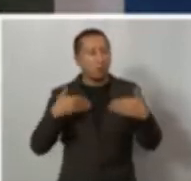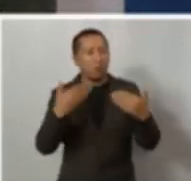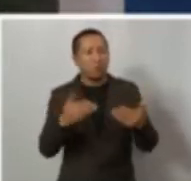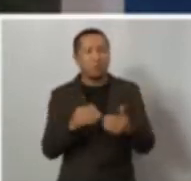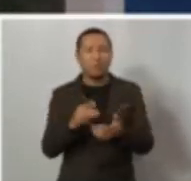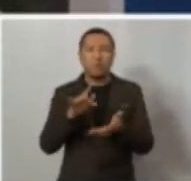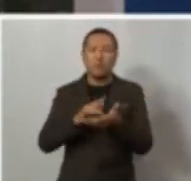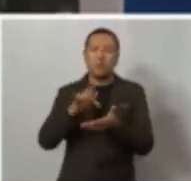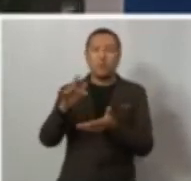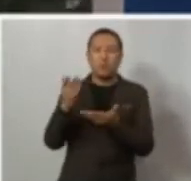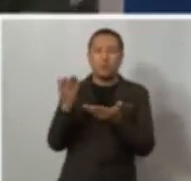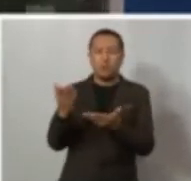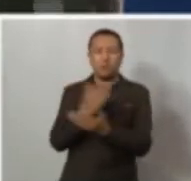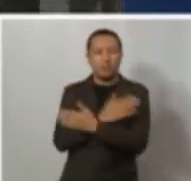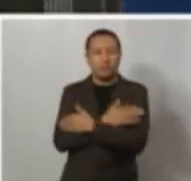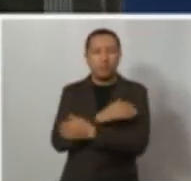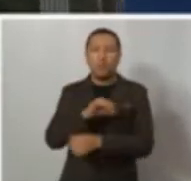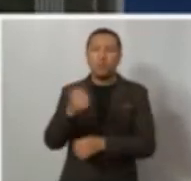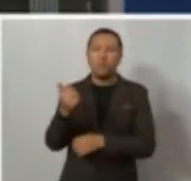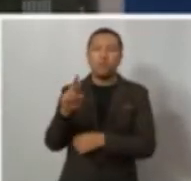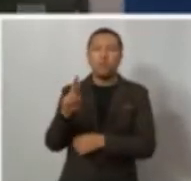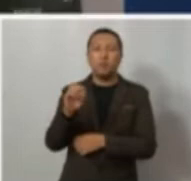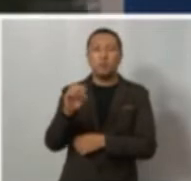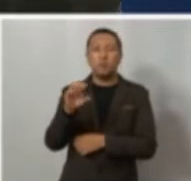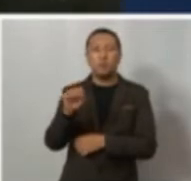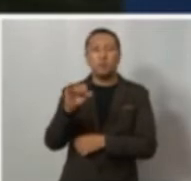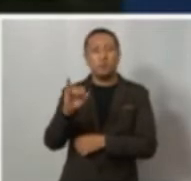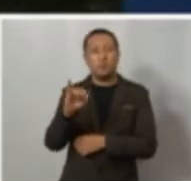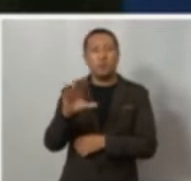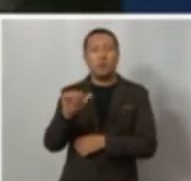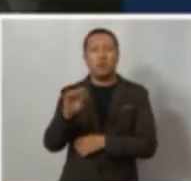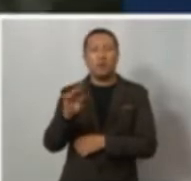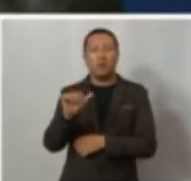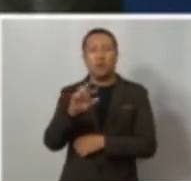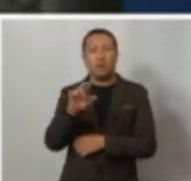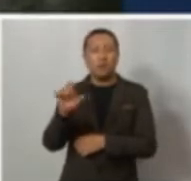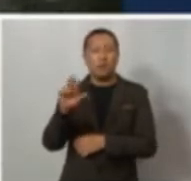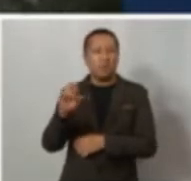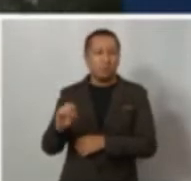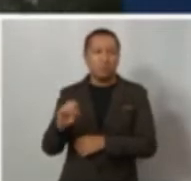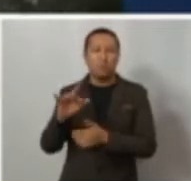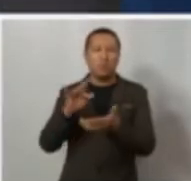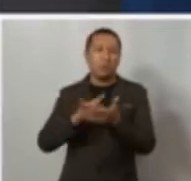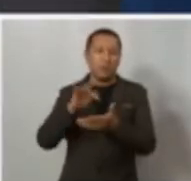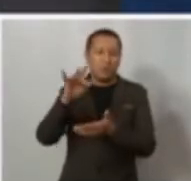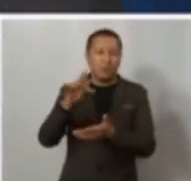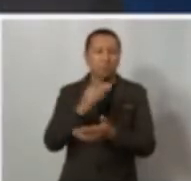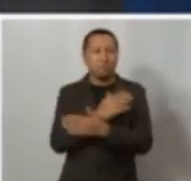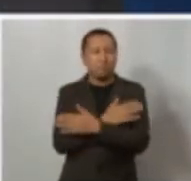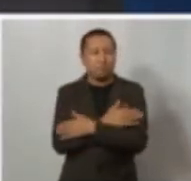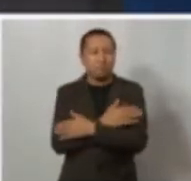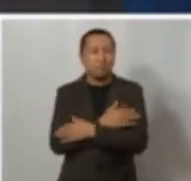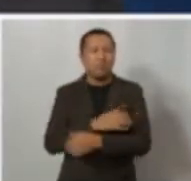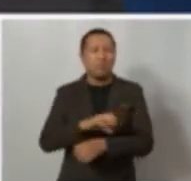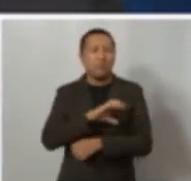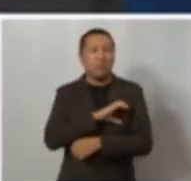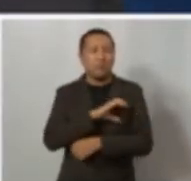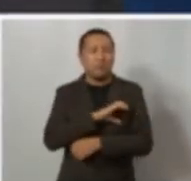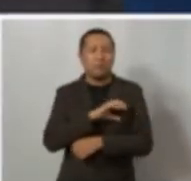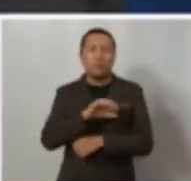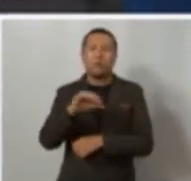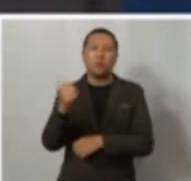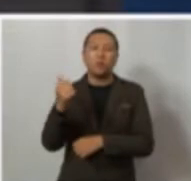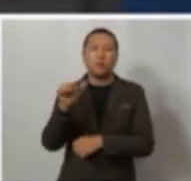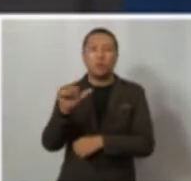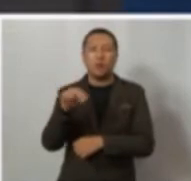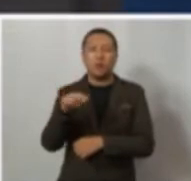para ti, a Rosy Caballero. Gracias, mi querida Rosy, también te abrazo con mucho cariño. A Aníbal Montalvo,